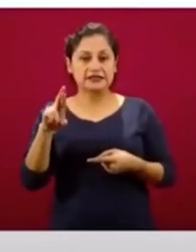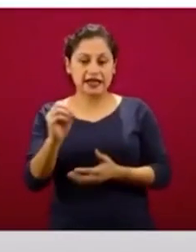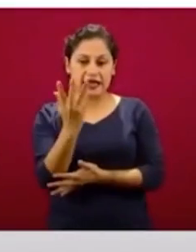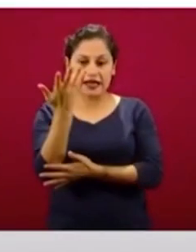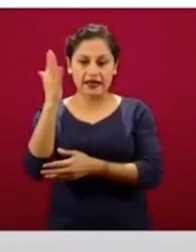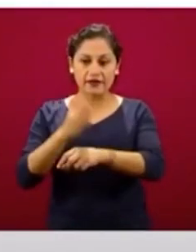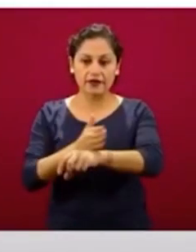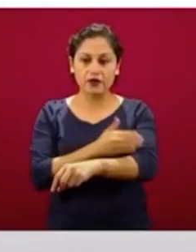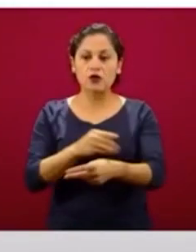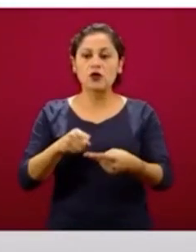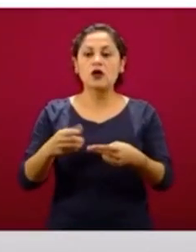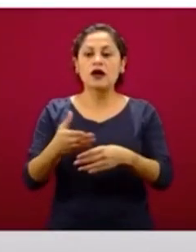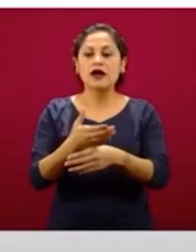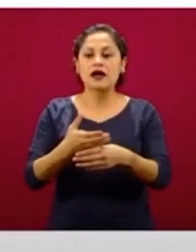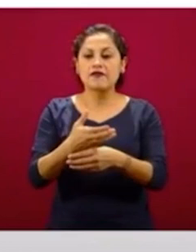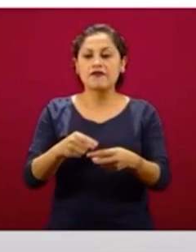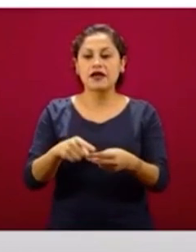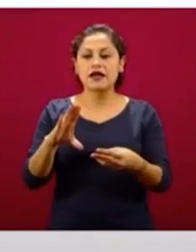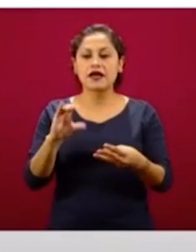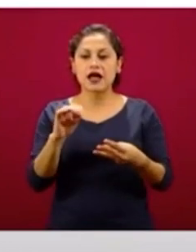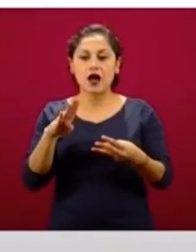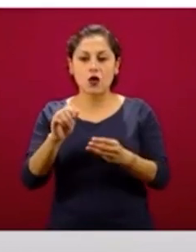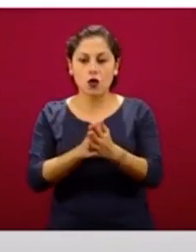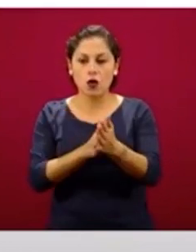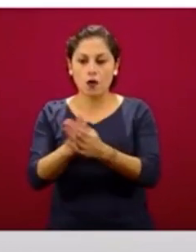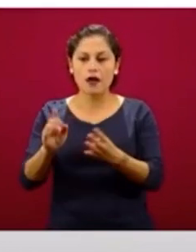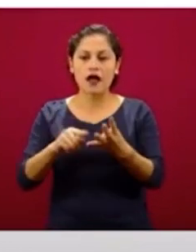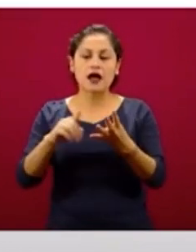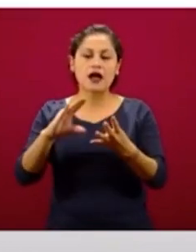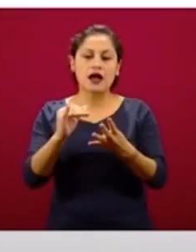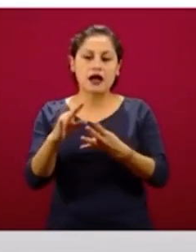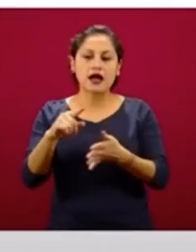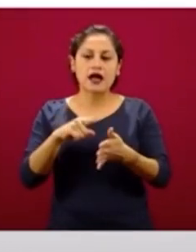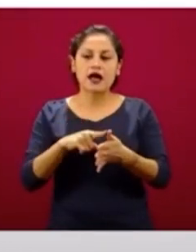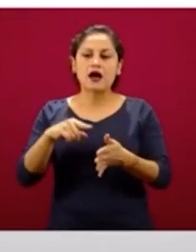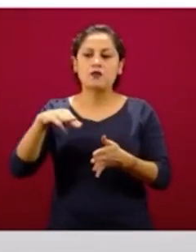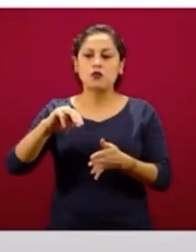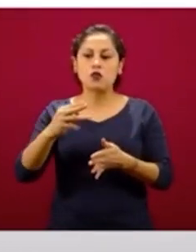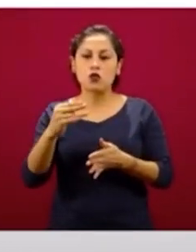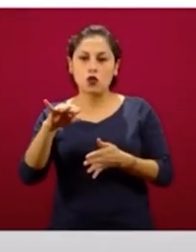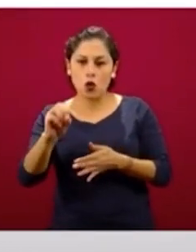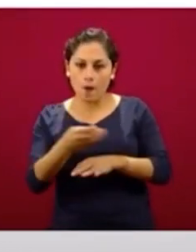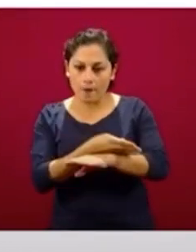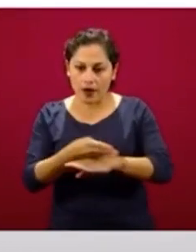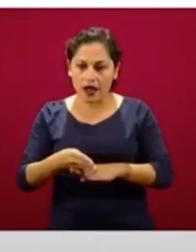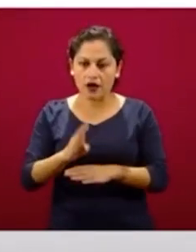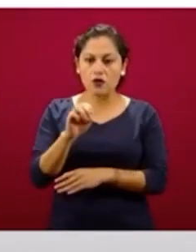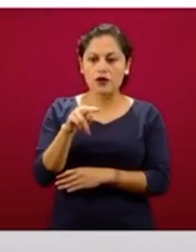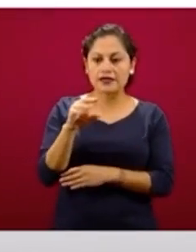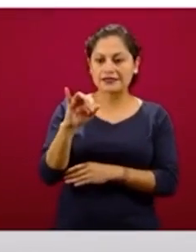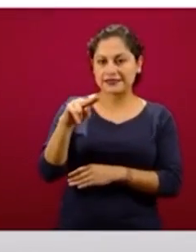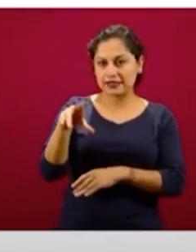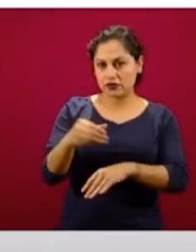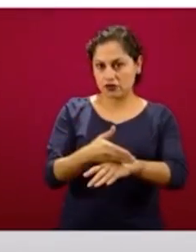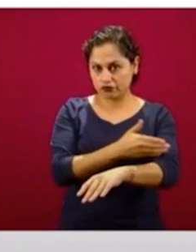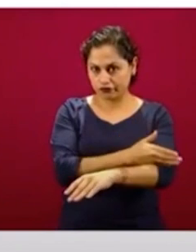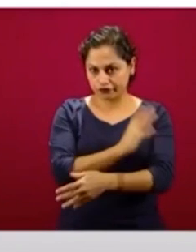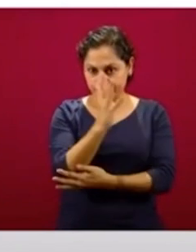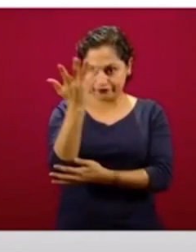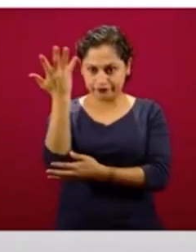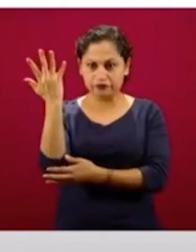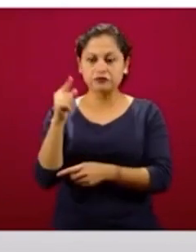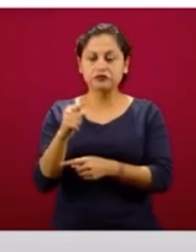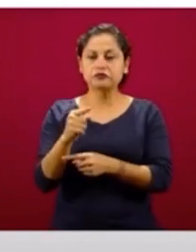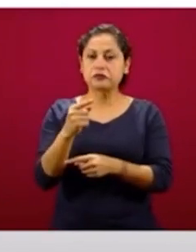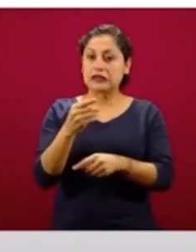caoba, cacao, macuilí, ramón, cedro blanco, bojón blanco, encino y hule. Estas son de la